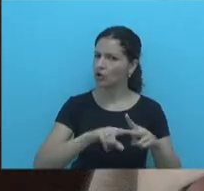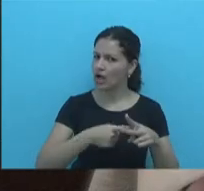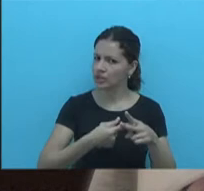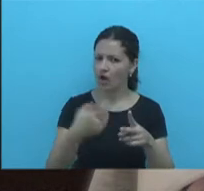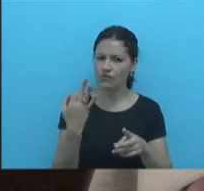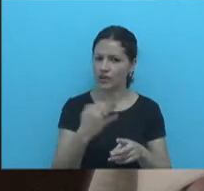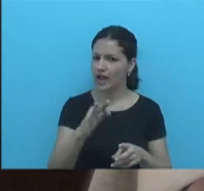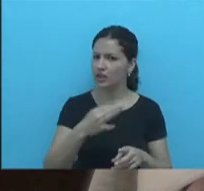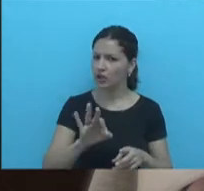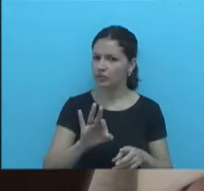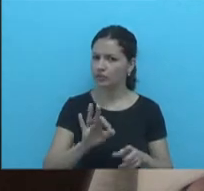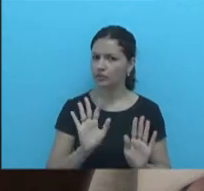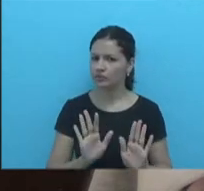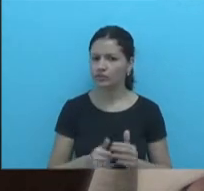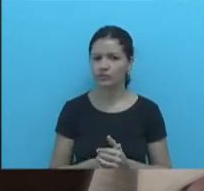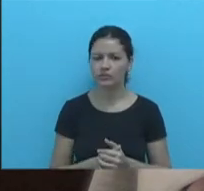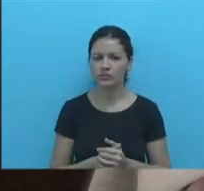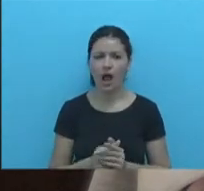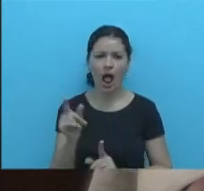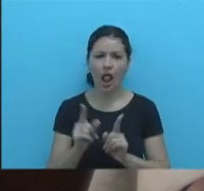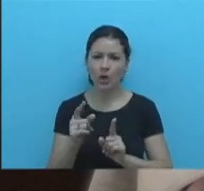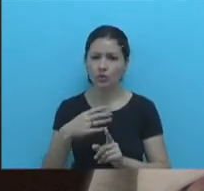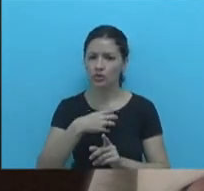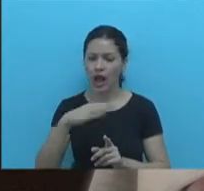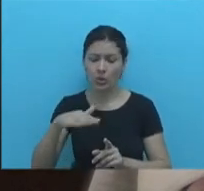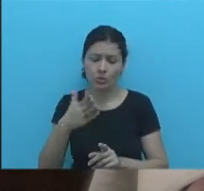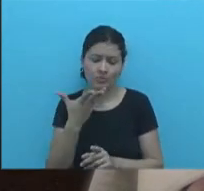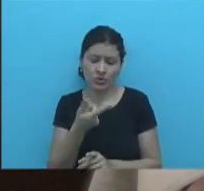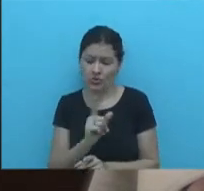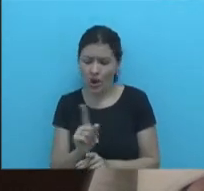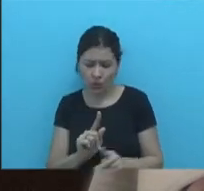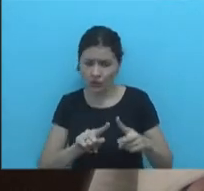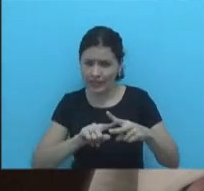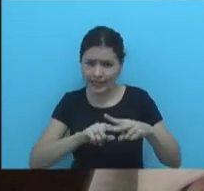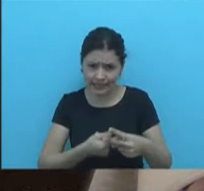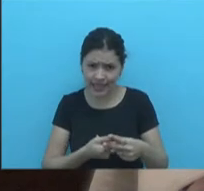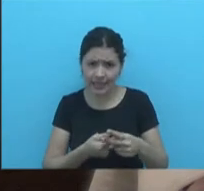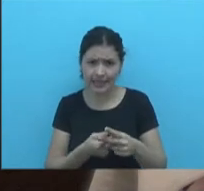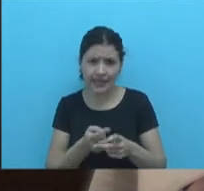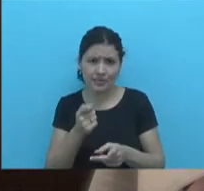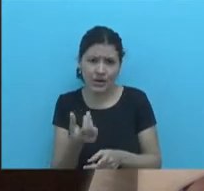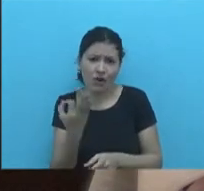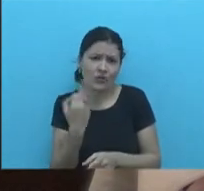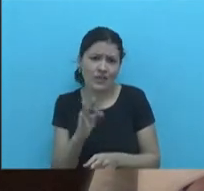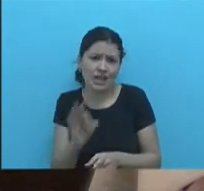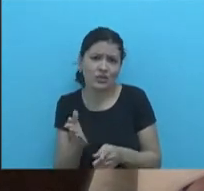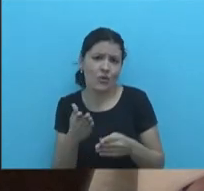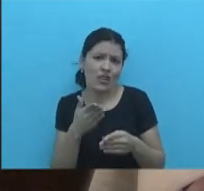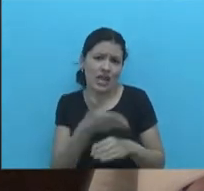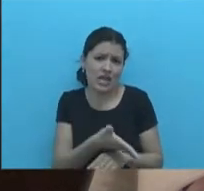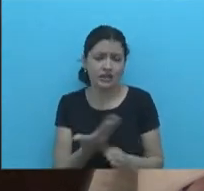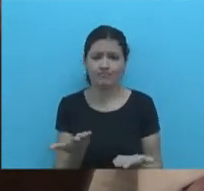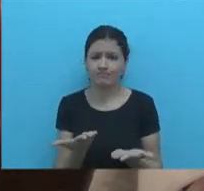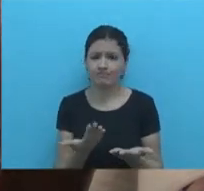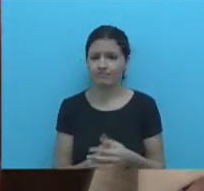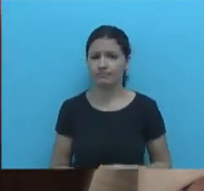espacio curricular, porque hay alumnos a los cuales no les gusta ese espacio y tendrá que estar cumpliéndolo igual.